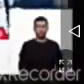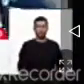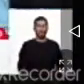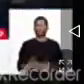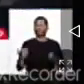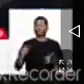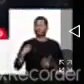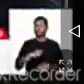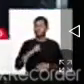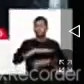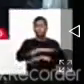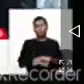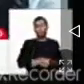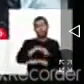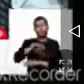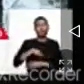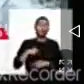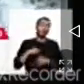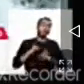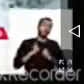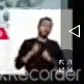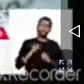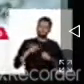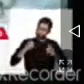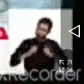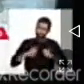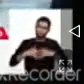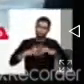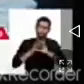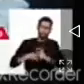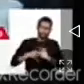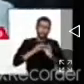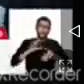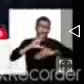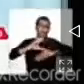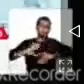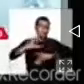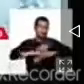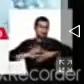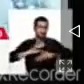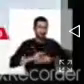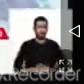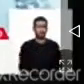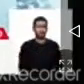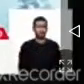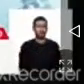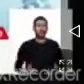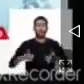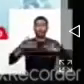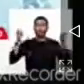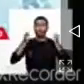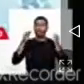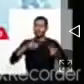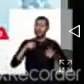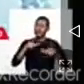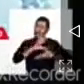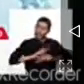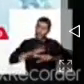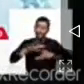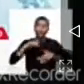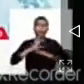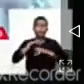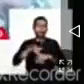No podemos descansar en estos esfuerzos. Fuerza Alianza del Pacífico. Feliz aniversario, Alianza del